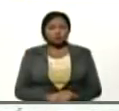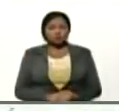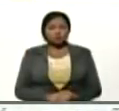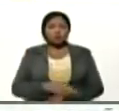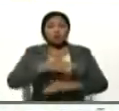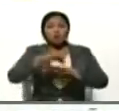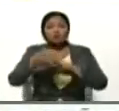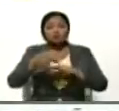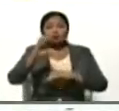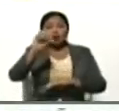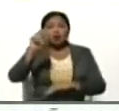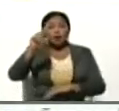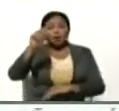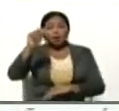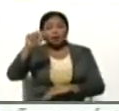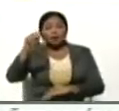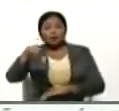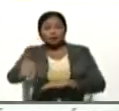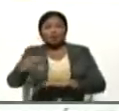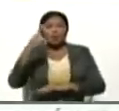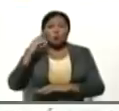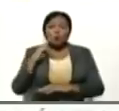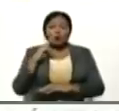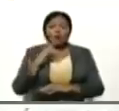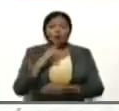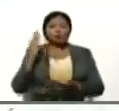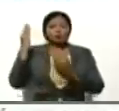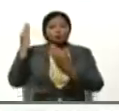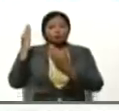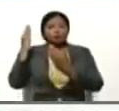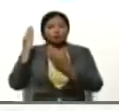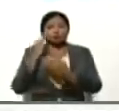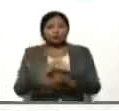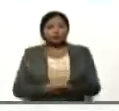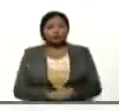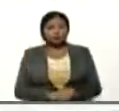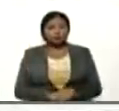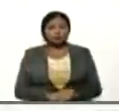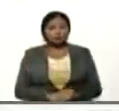Municipio Caroní del estado Bolívar, el compañero Tito Oviedo.